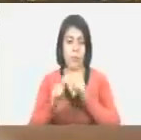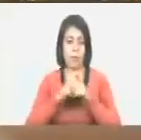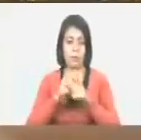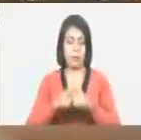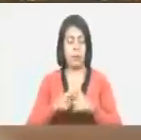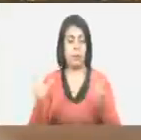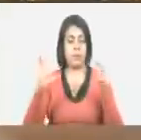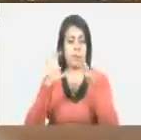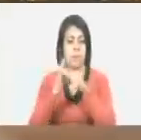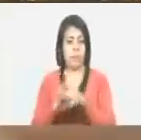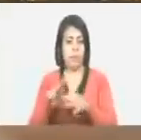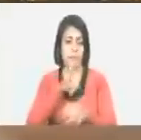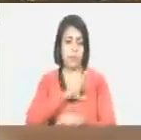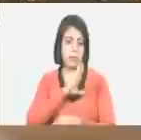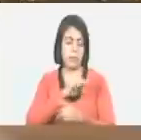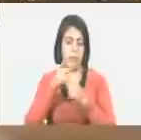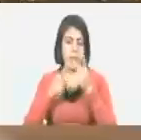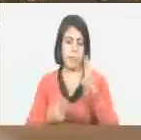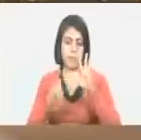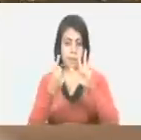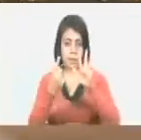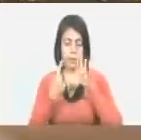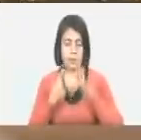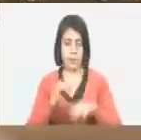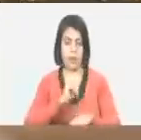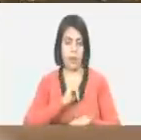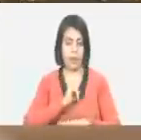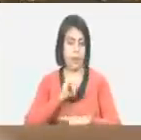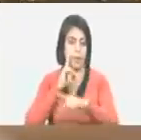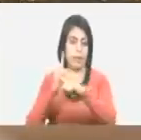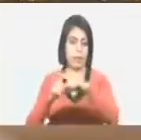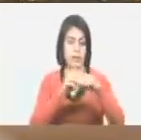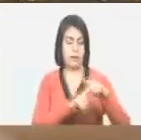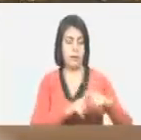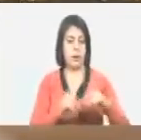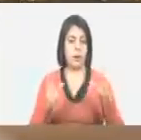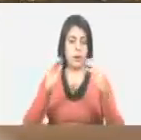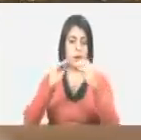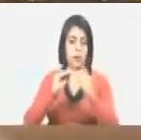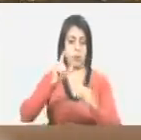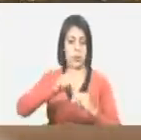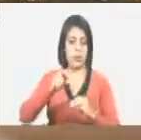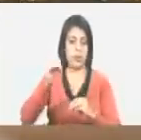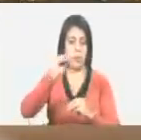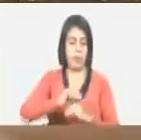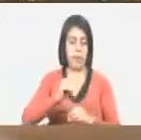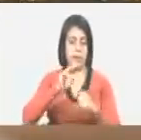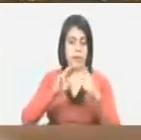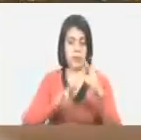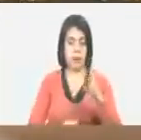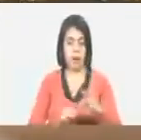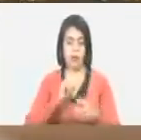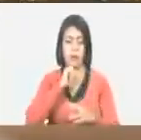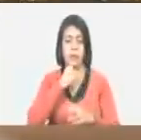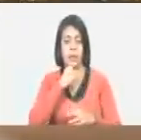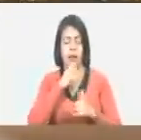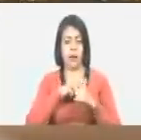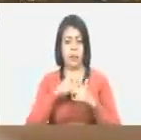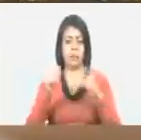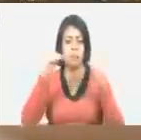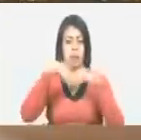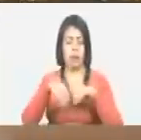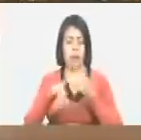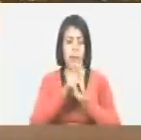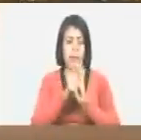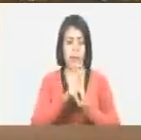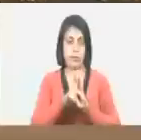su vínculo con los bienes. 6. La identificación de las actuaciones que requieran mantenerse en secreto o reserva de acuerdo con